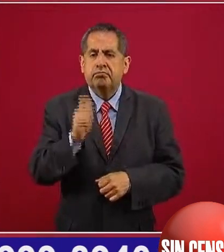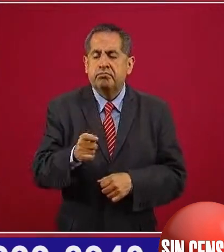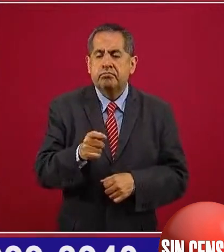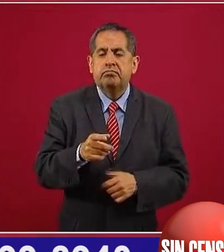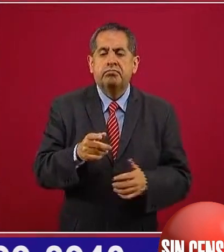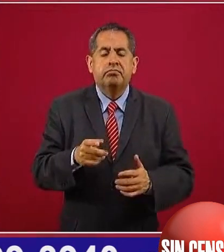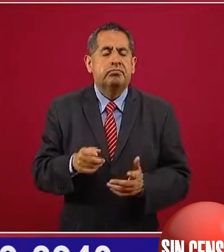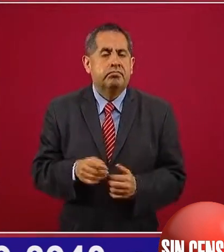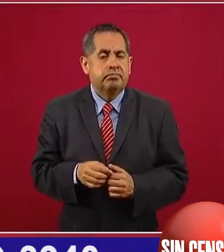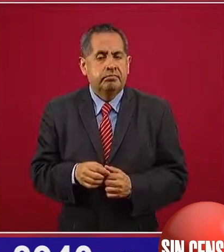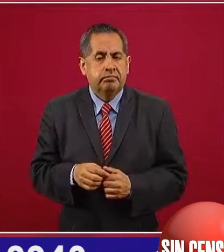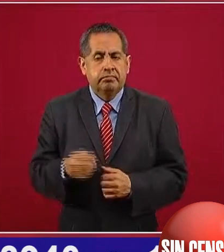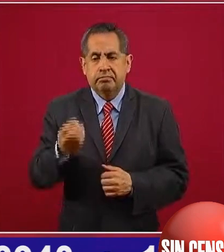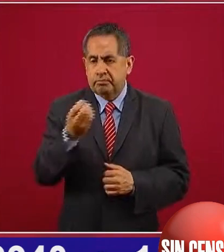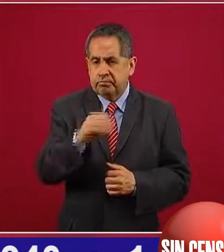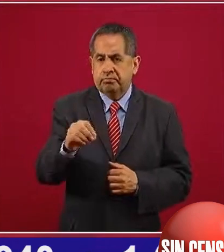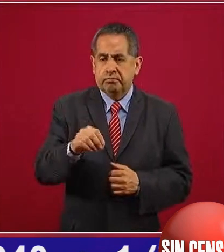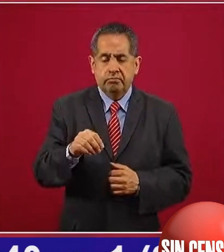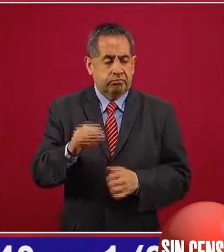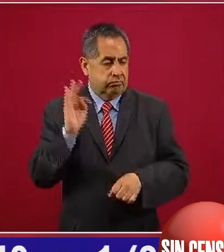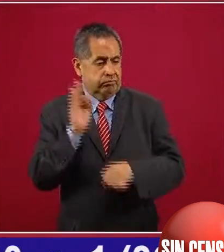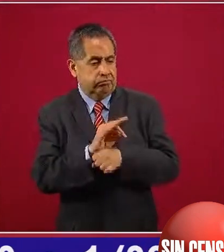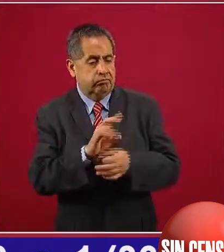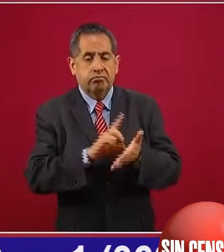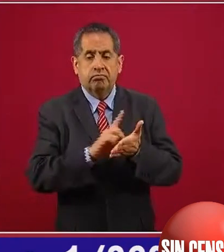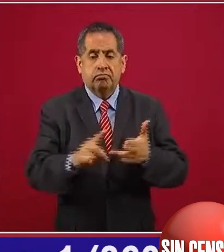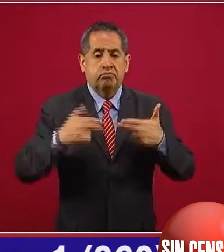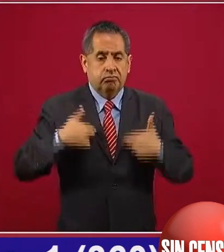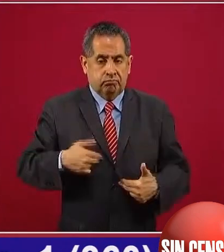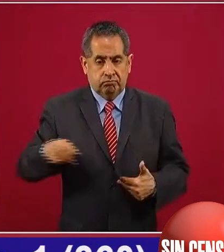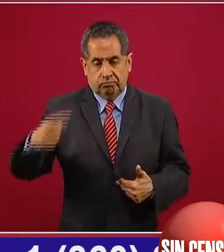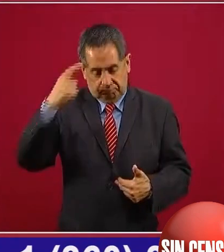obligación de proteger derechos humanos,